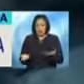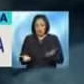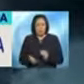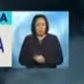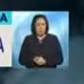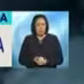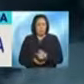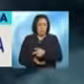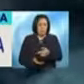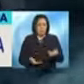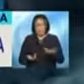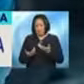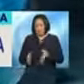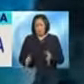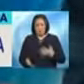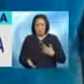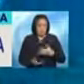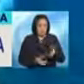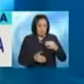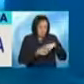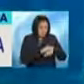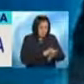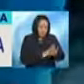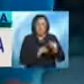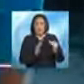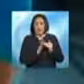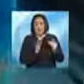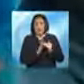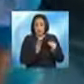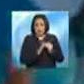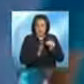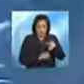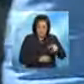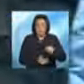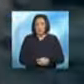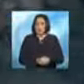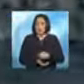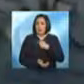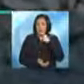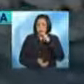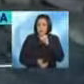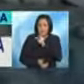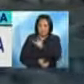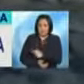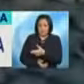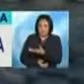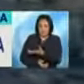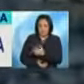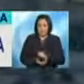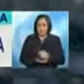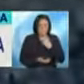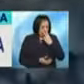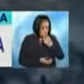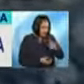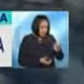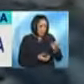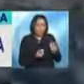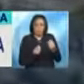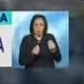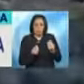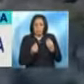más que todo casi y perdió a mis hijos. Vamos a ingresar a la casa de la señora Filomena, ¿qué les parece? Para ver cómo es que ha quedado